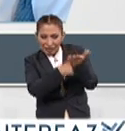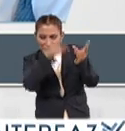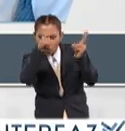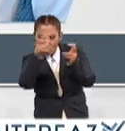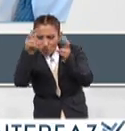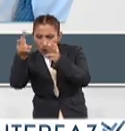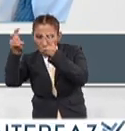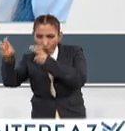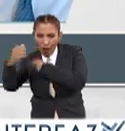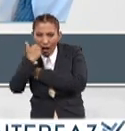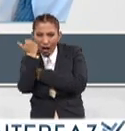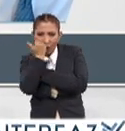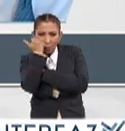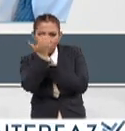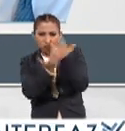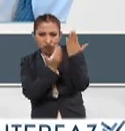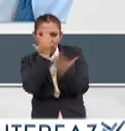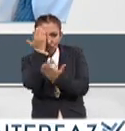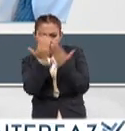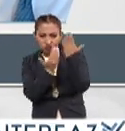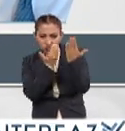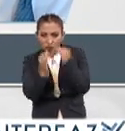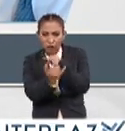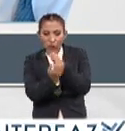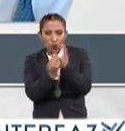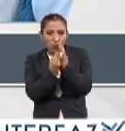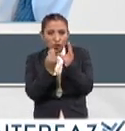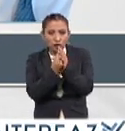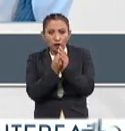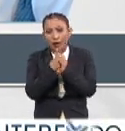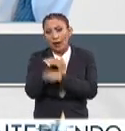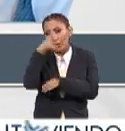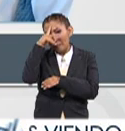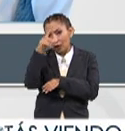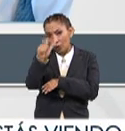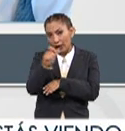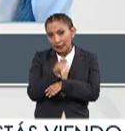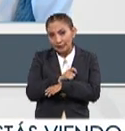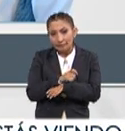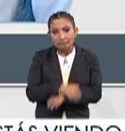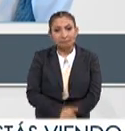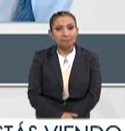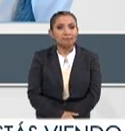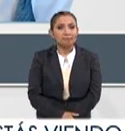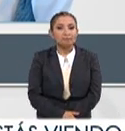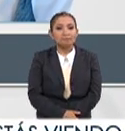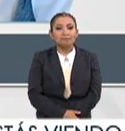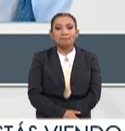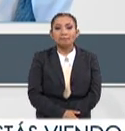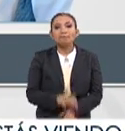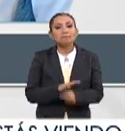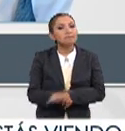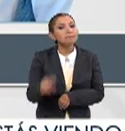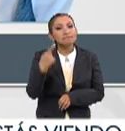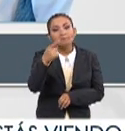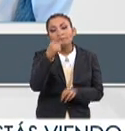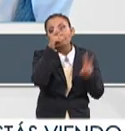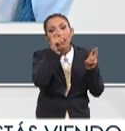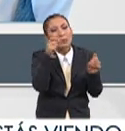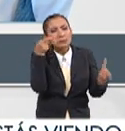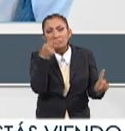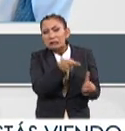los alumnos, los estudiantes, los usuarios de este MOOC en la plataforma México X. ¿Cuáles serán los